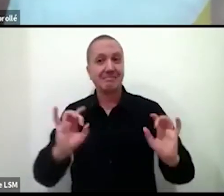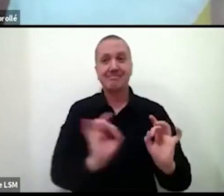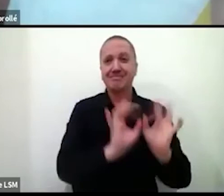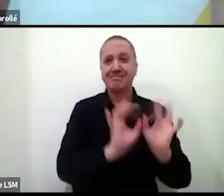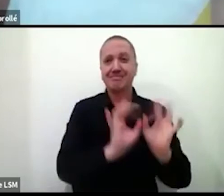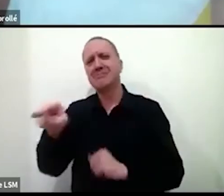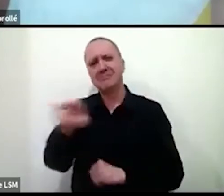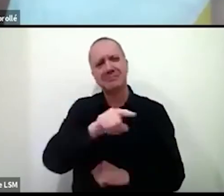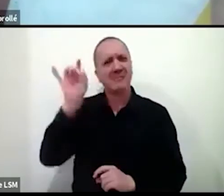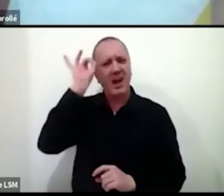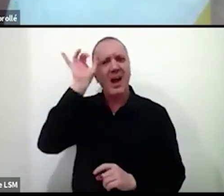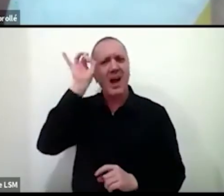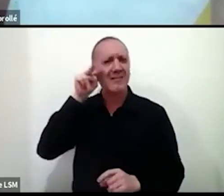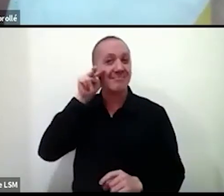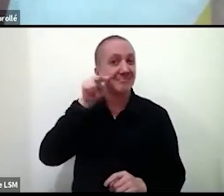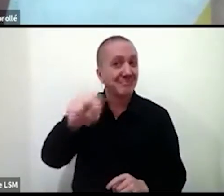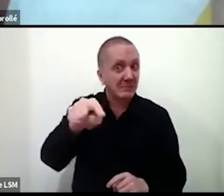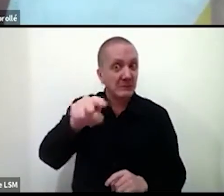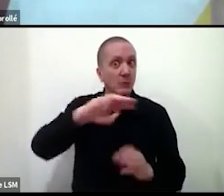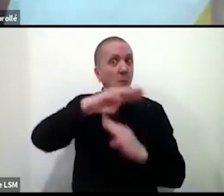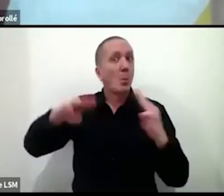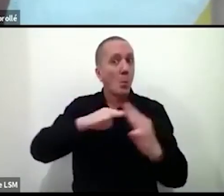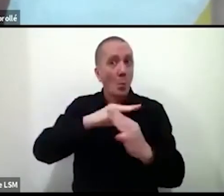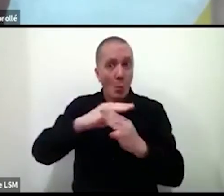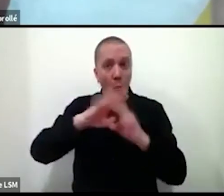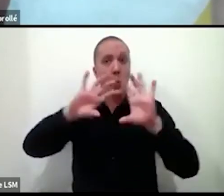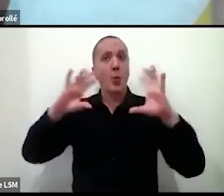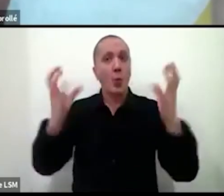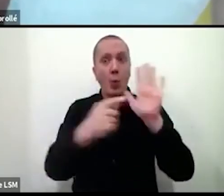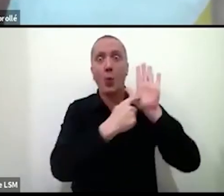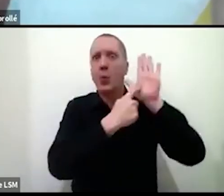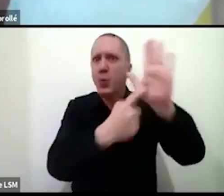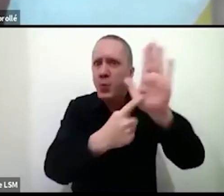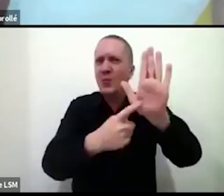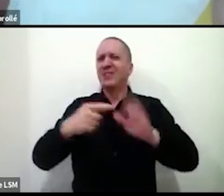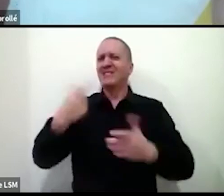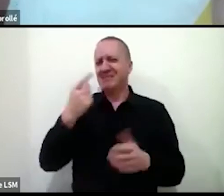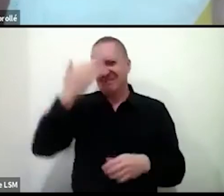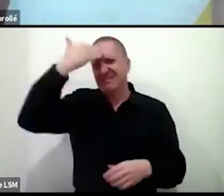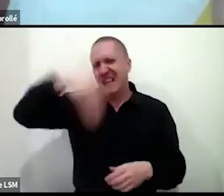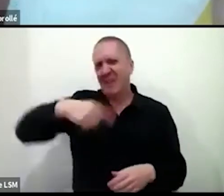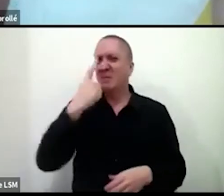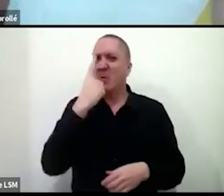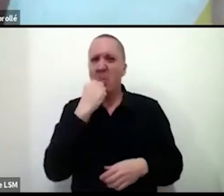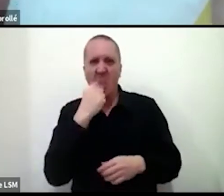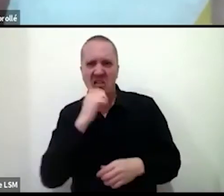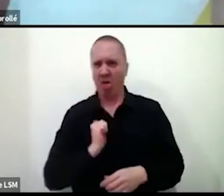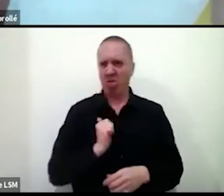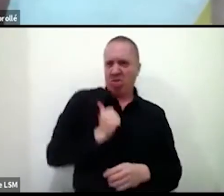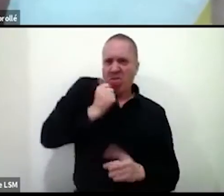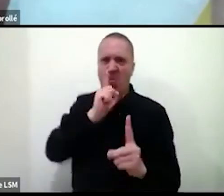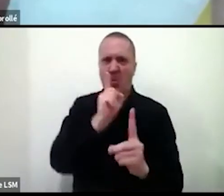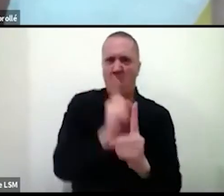ver y que ha sido el boom a nivel mundial. El tema del abuso policial, el tema del racismo, el clasismo y el